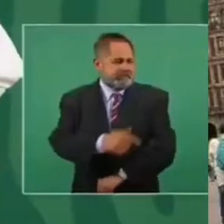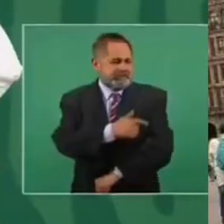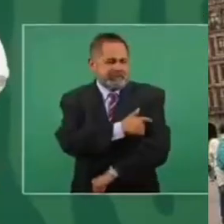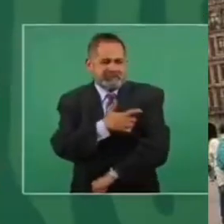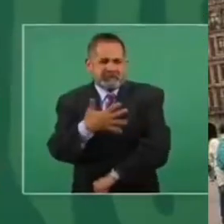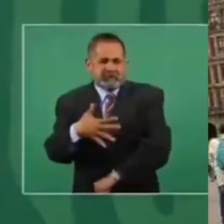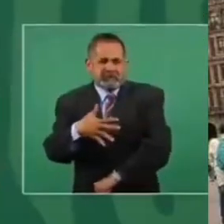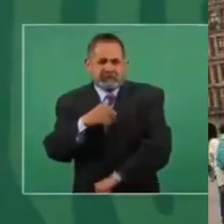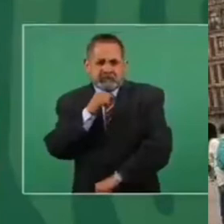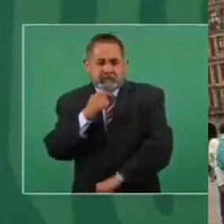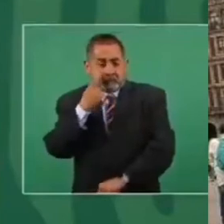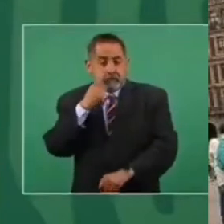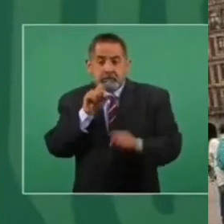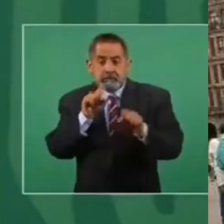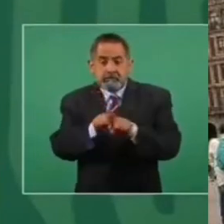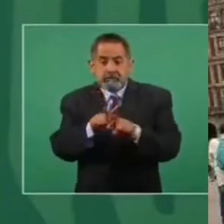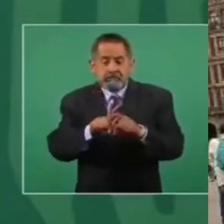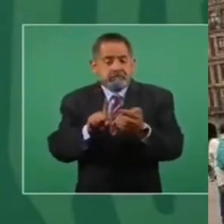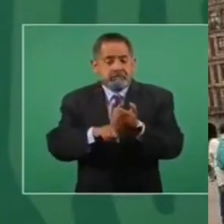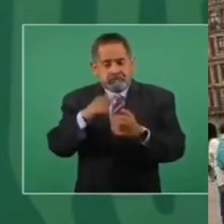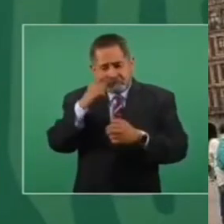tengo todavía la marca